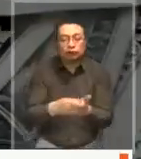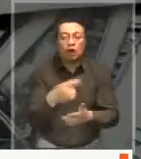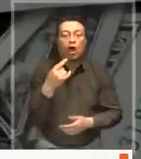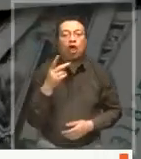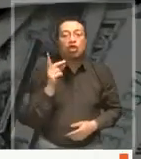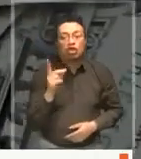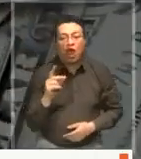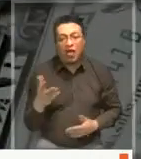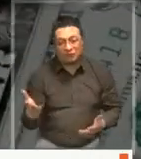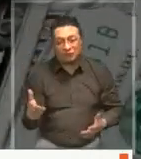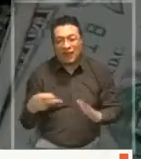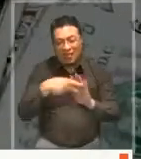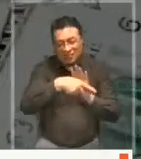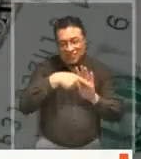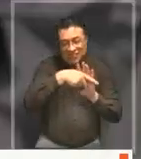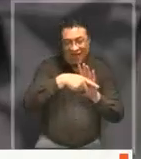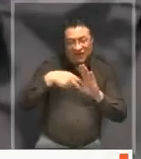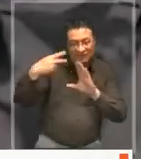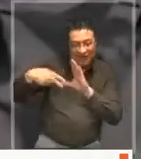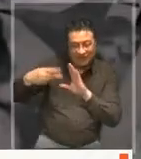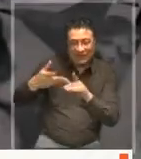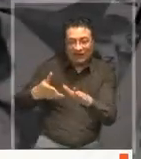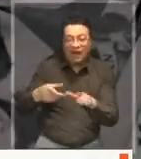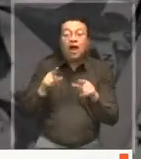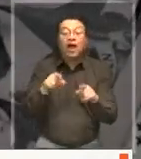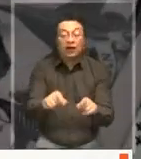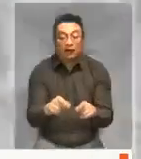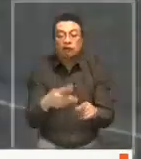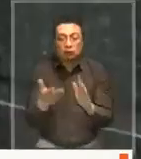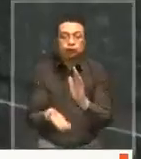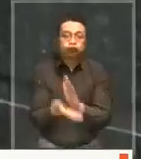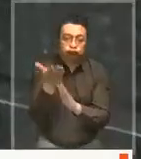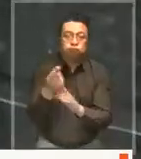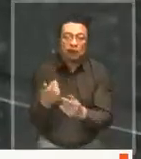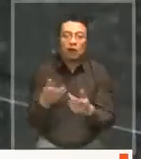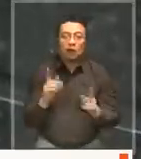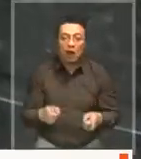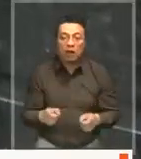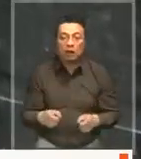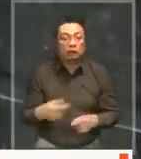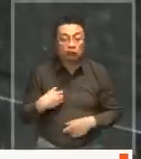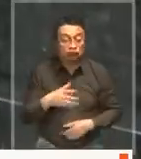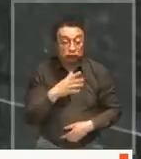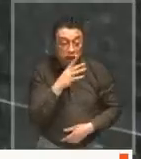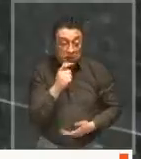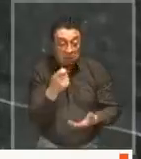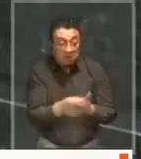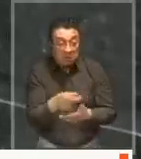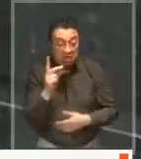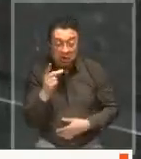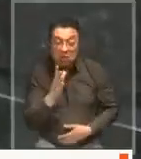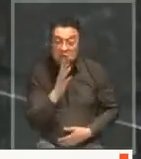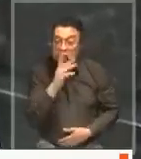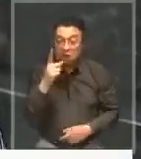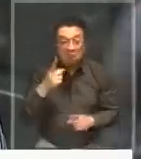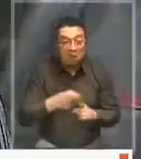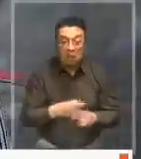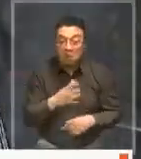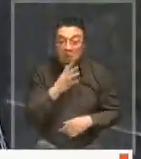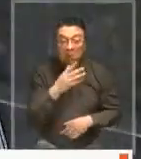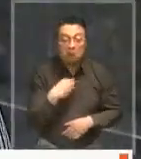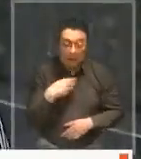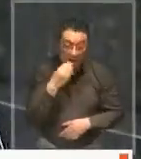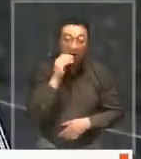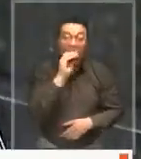como Netflix y que Por ende también subirán sus precios no sabía que se pagaba con dólares o sea la mensualidad les vamos a avisar